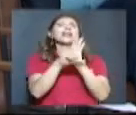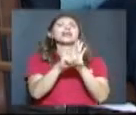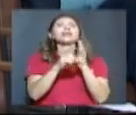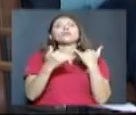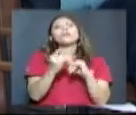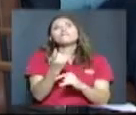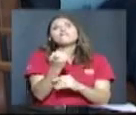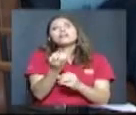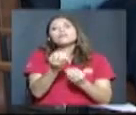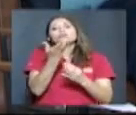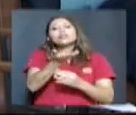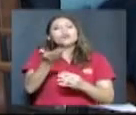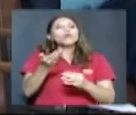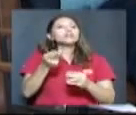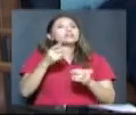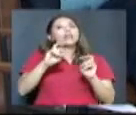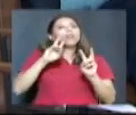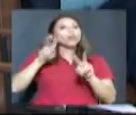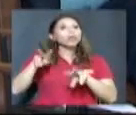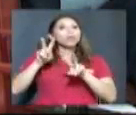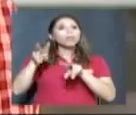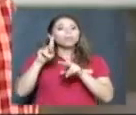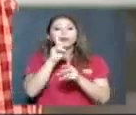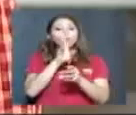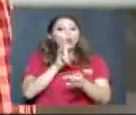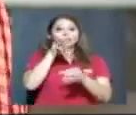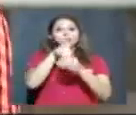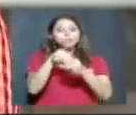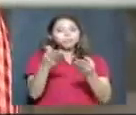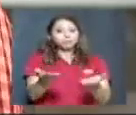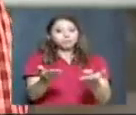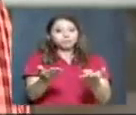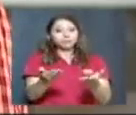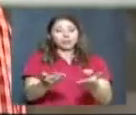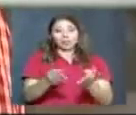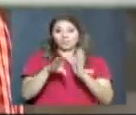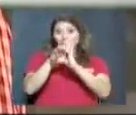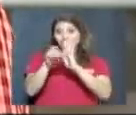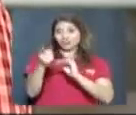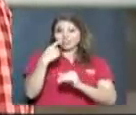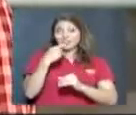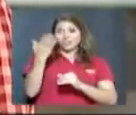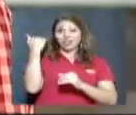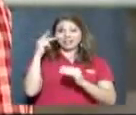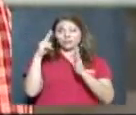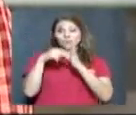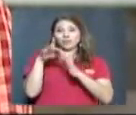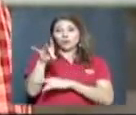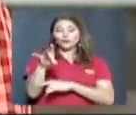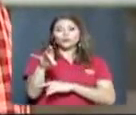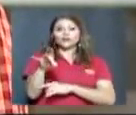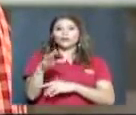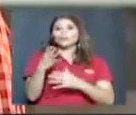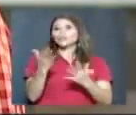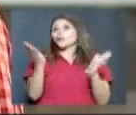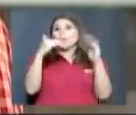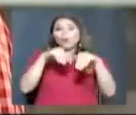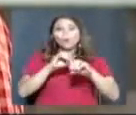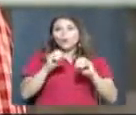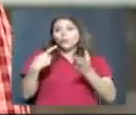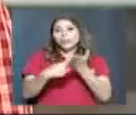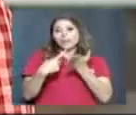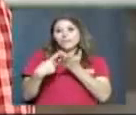señalaste, en el 2008, lejos de propiciarse un debate. Yo no sé si necesariamente la discusión con miras a